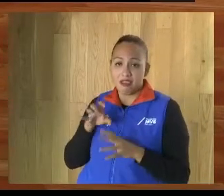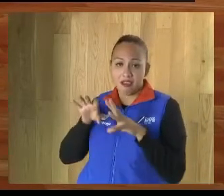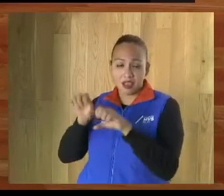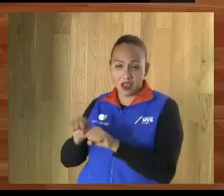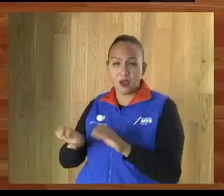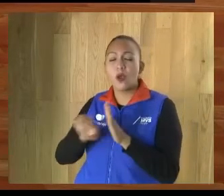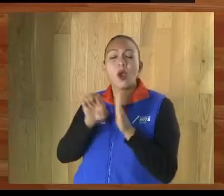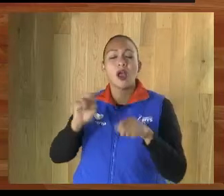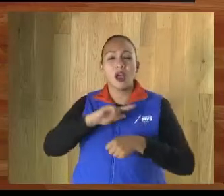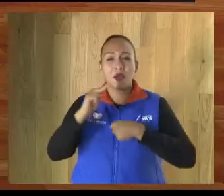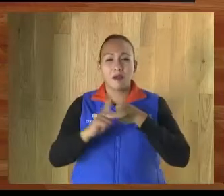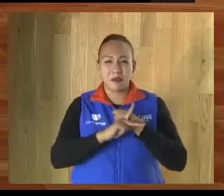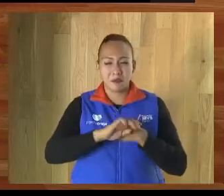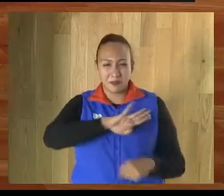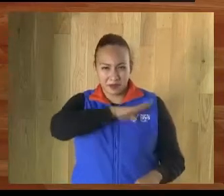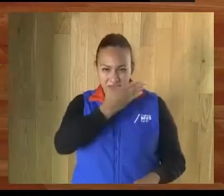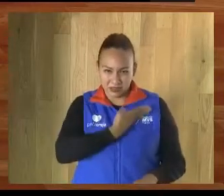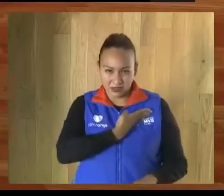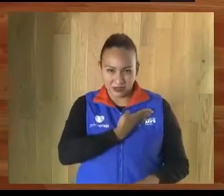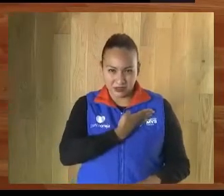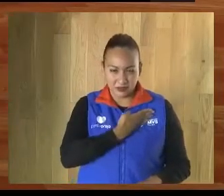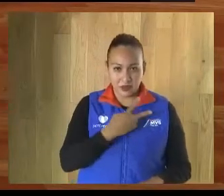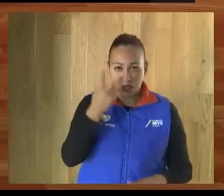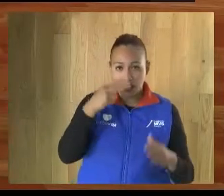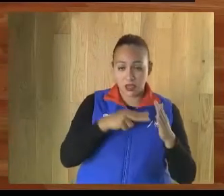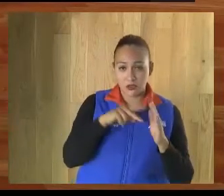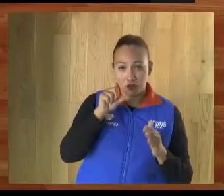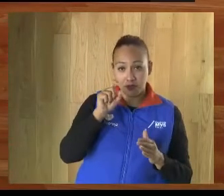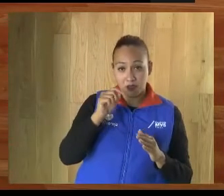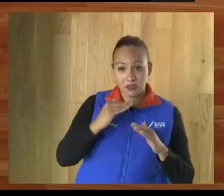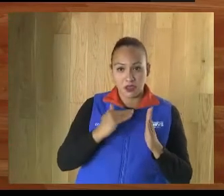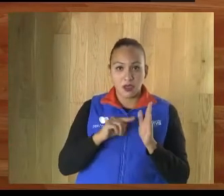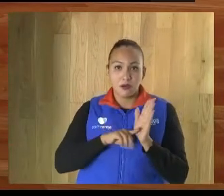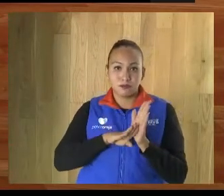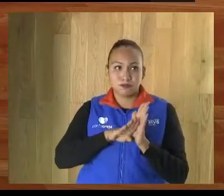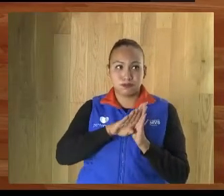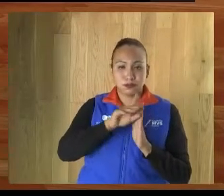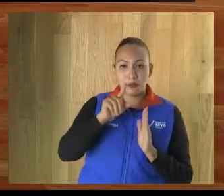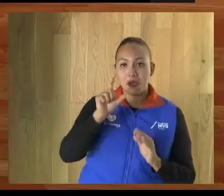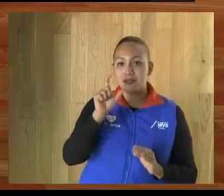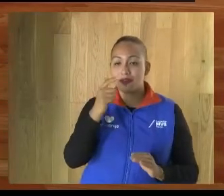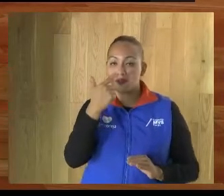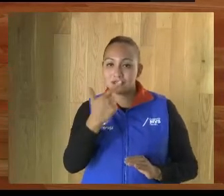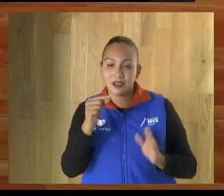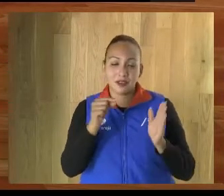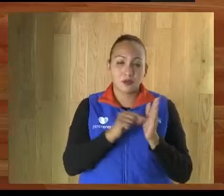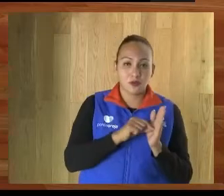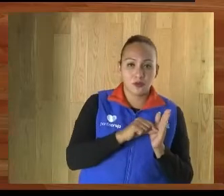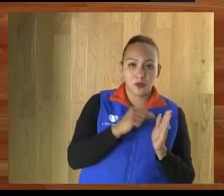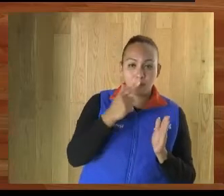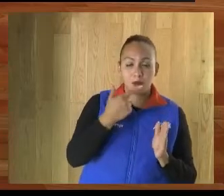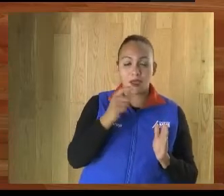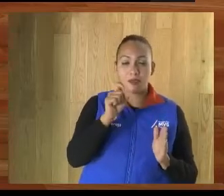mejores y peores remunerados creció en 2020 un 7,2%. El salario de un trabajador